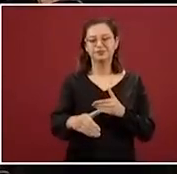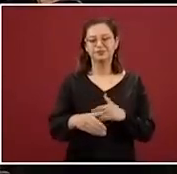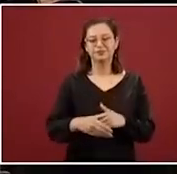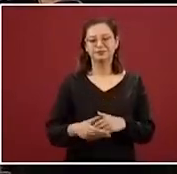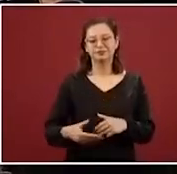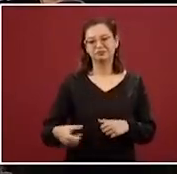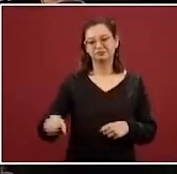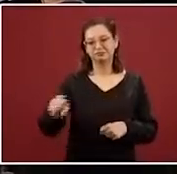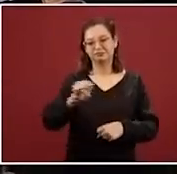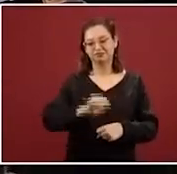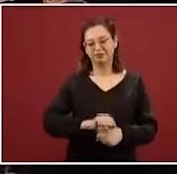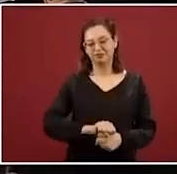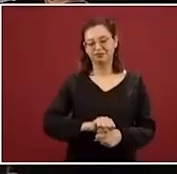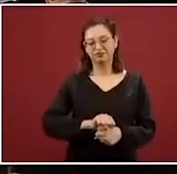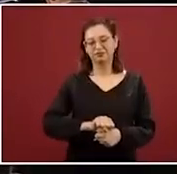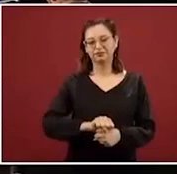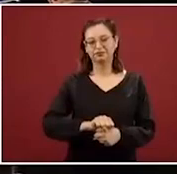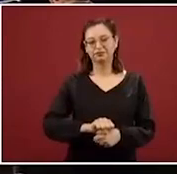la semana,